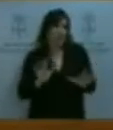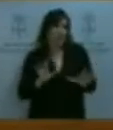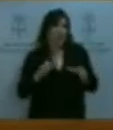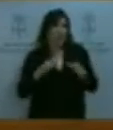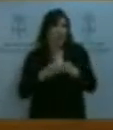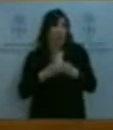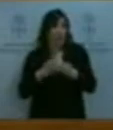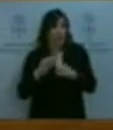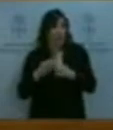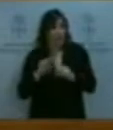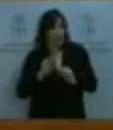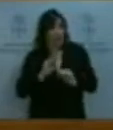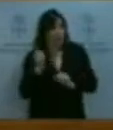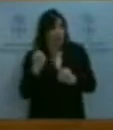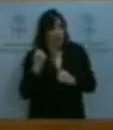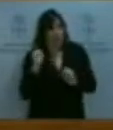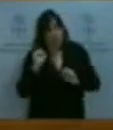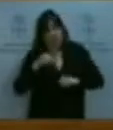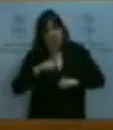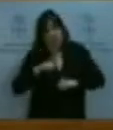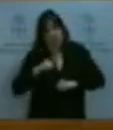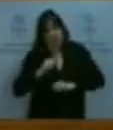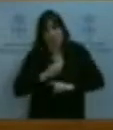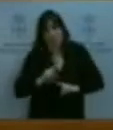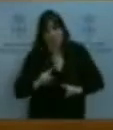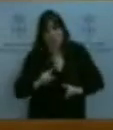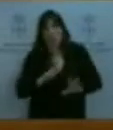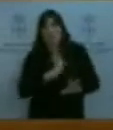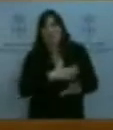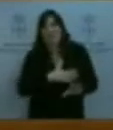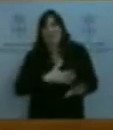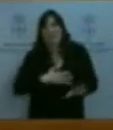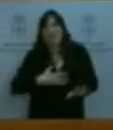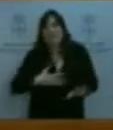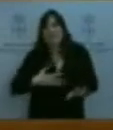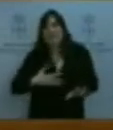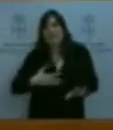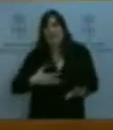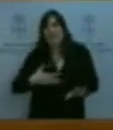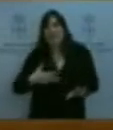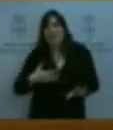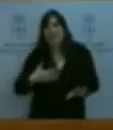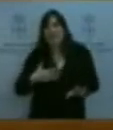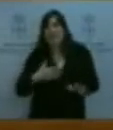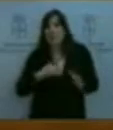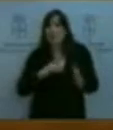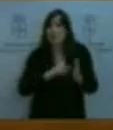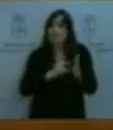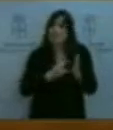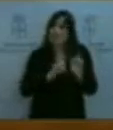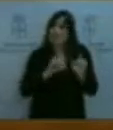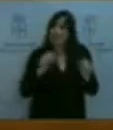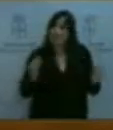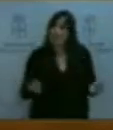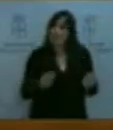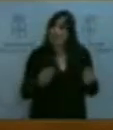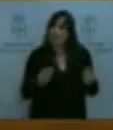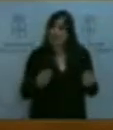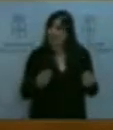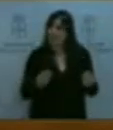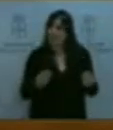buscaba irse de aquel pacto educativo no era la mejora del sistema educativo, sino la tan traída, pesada e